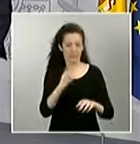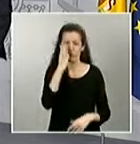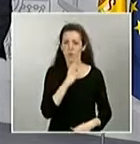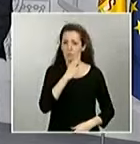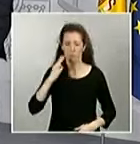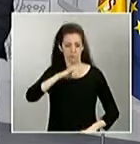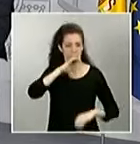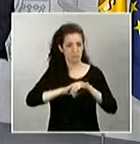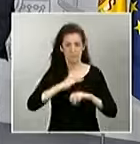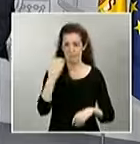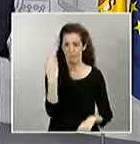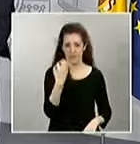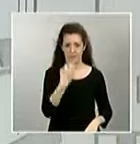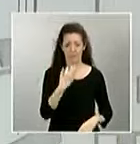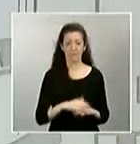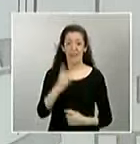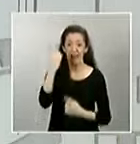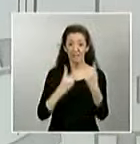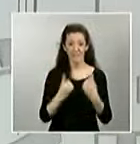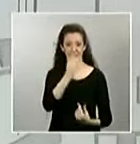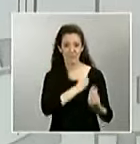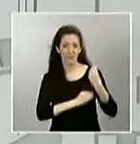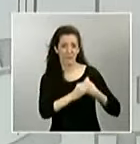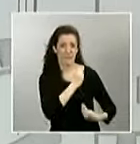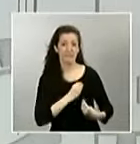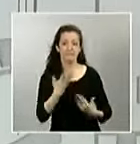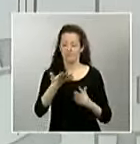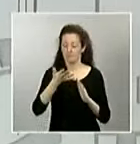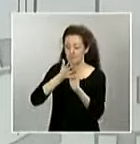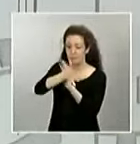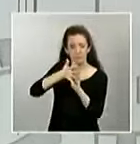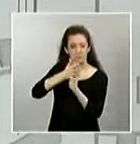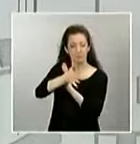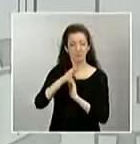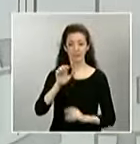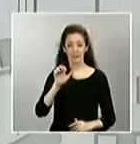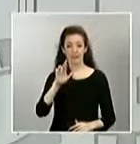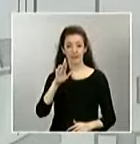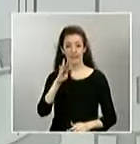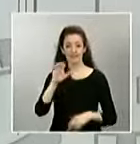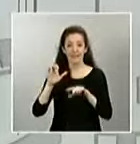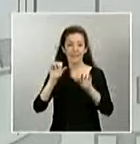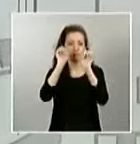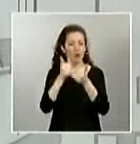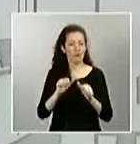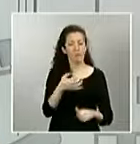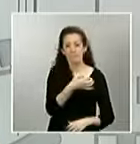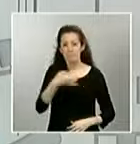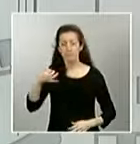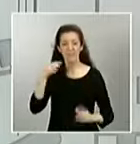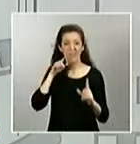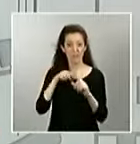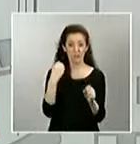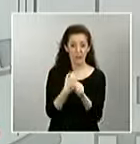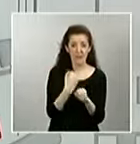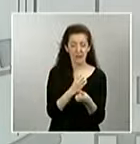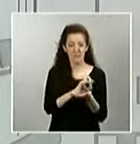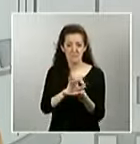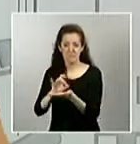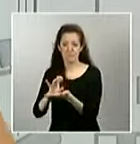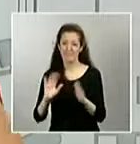que, justamente, esta es la herramienta idónea, una vez más, lo digo, para no destruir empleo, como, por cierto, en estos días, insisto,